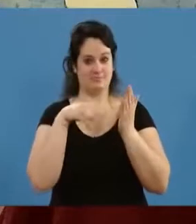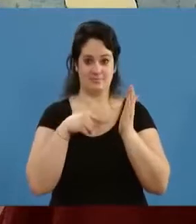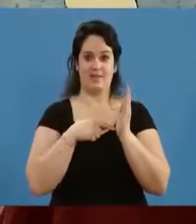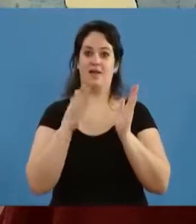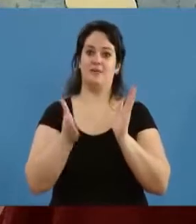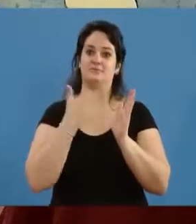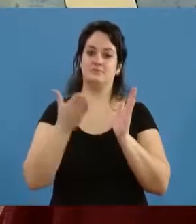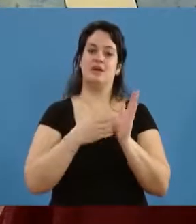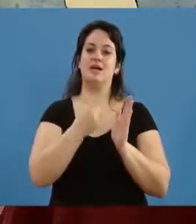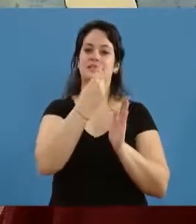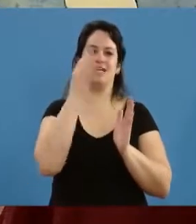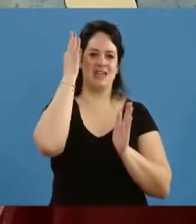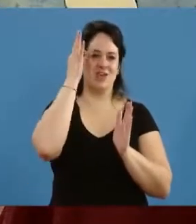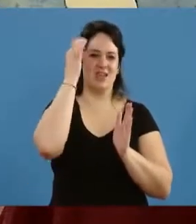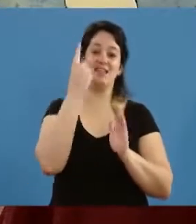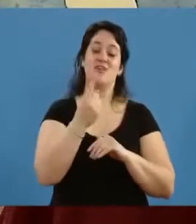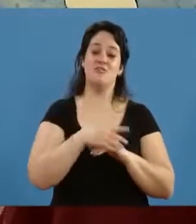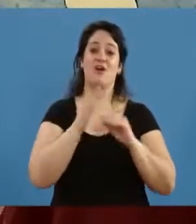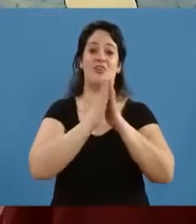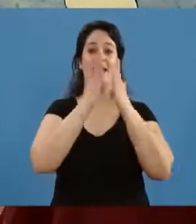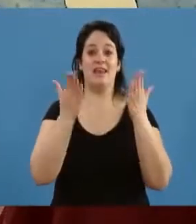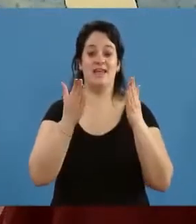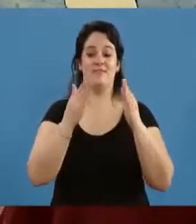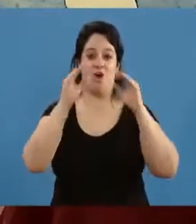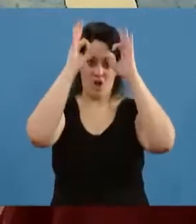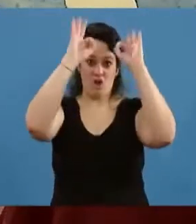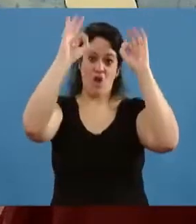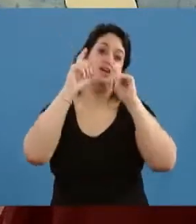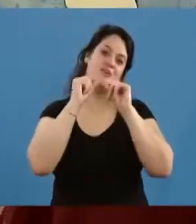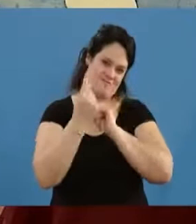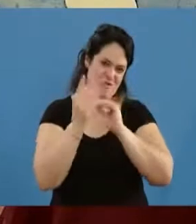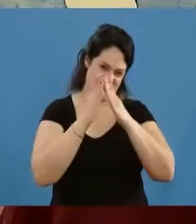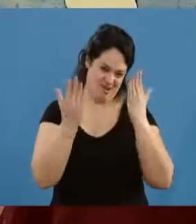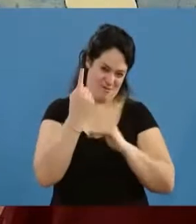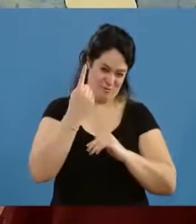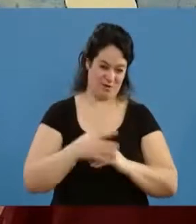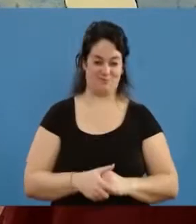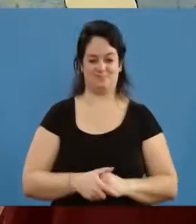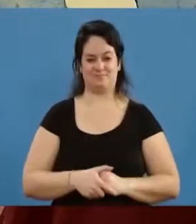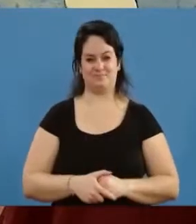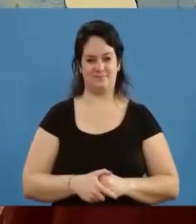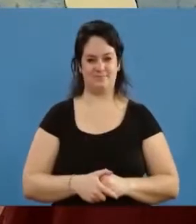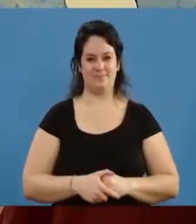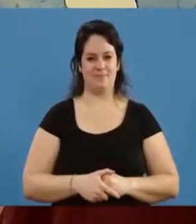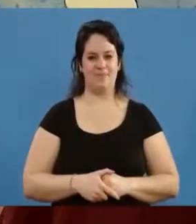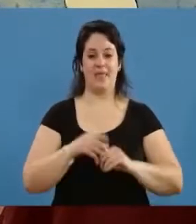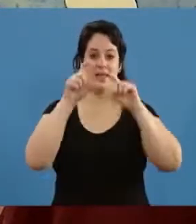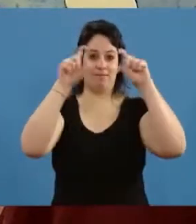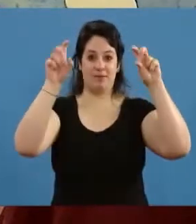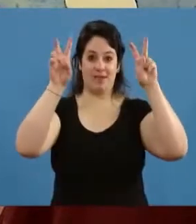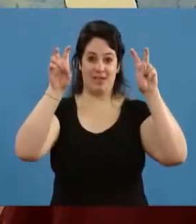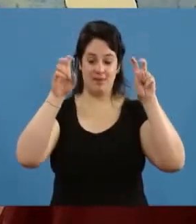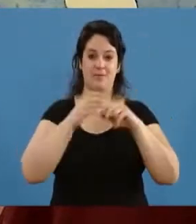la página 131 del libro de Klofki 1, ¿sí? Y tiene como